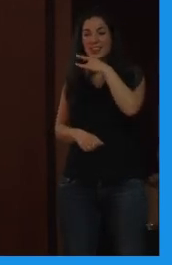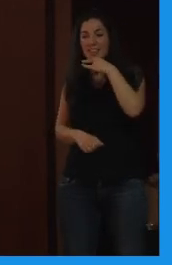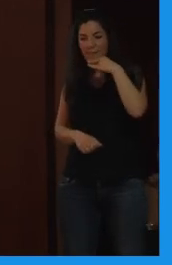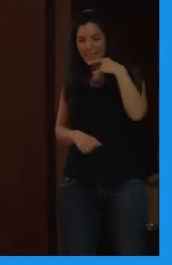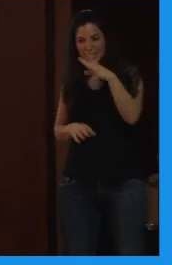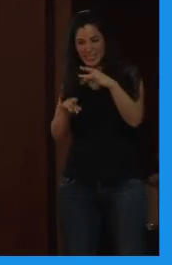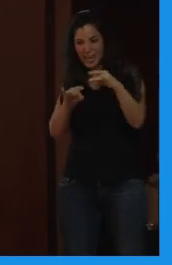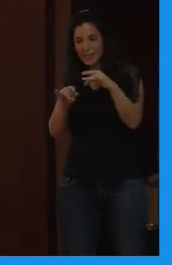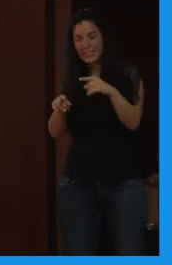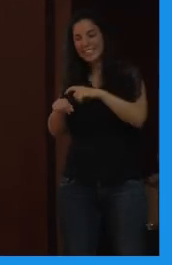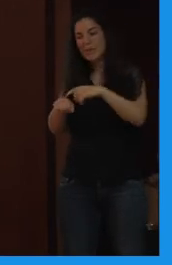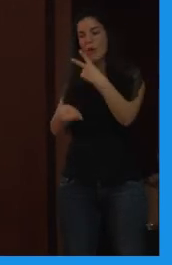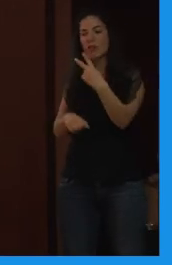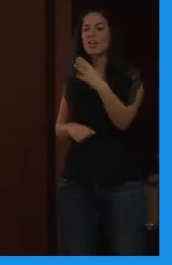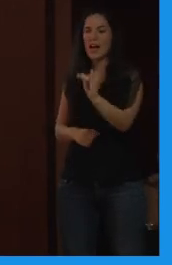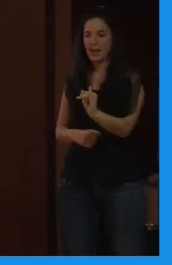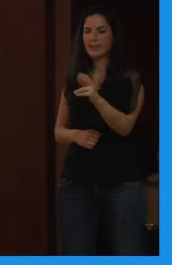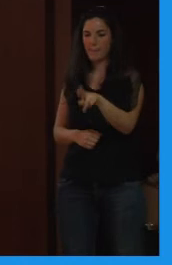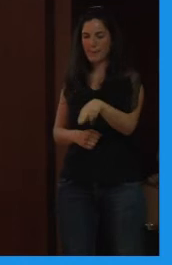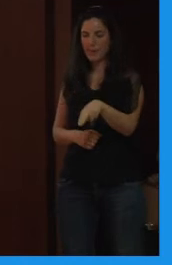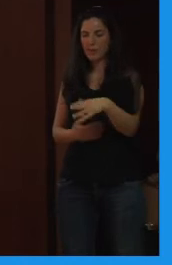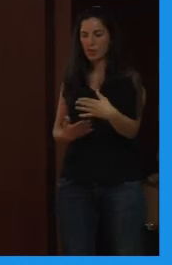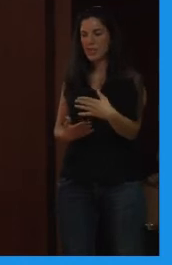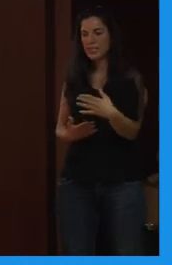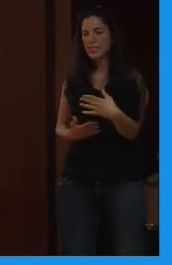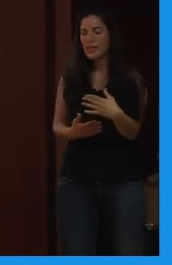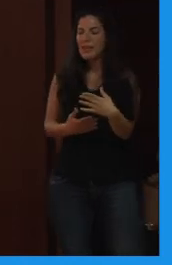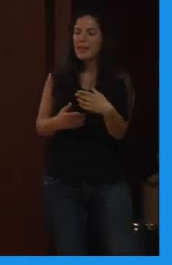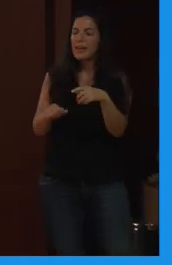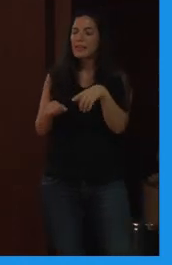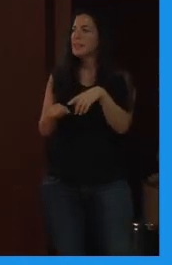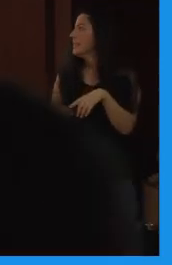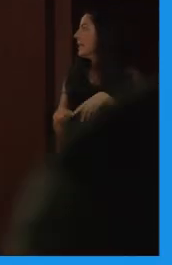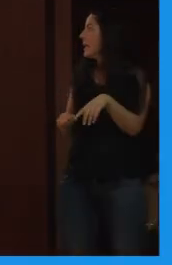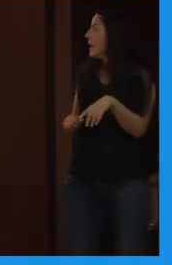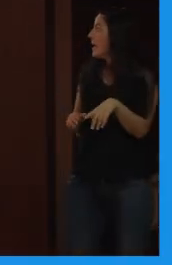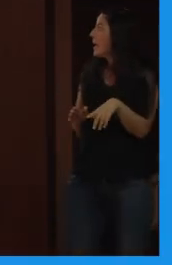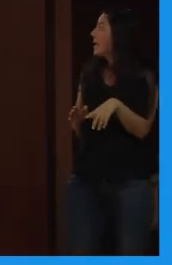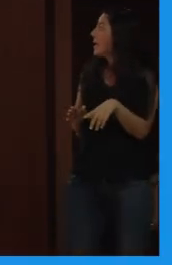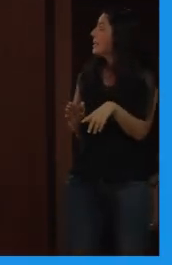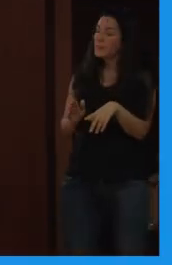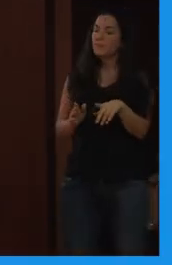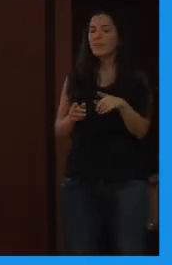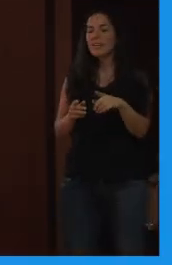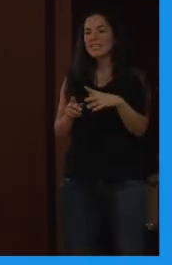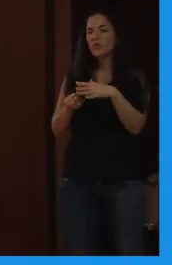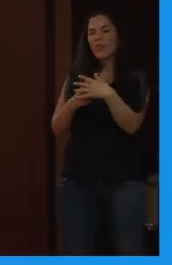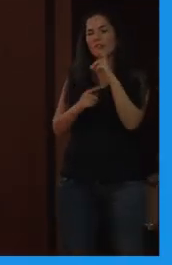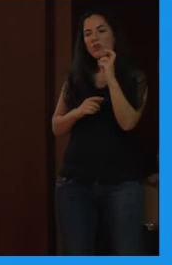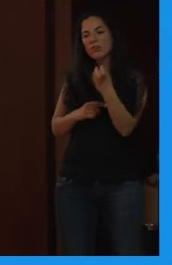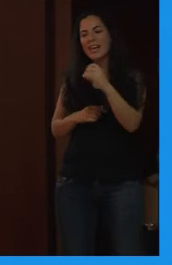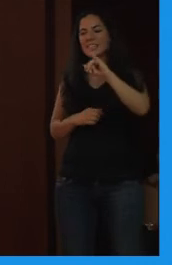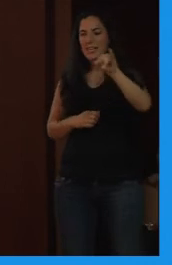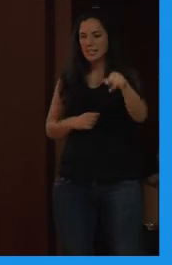Fijaros que los trastornos endocrinológicos que se pueden confundir con la fibromialgia dan cansancio extremo, pero no habitualmente